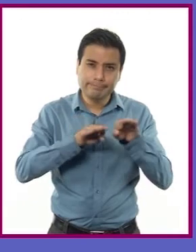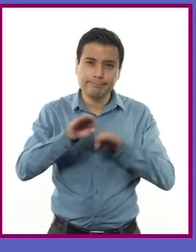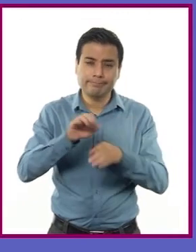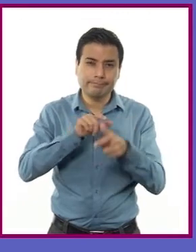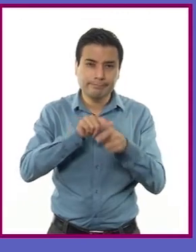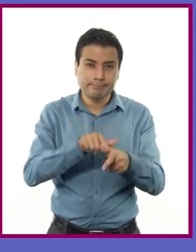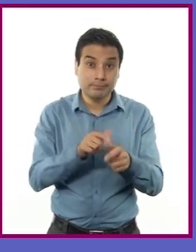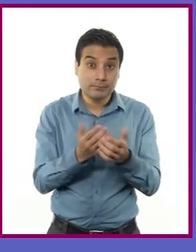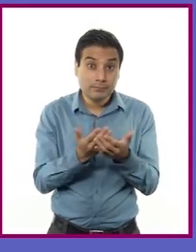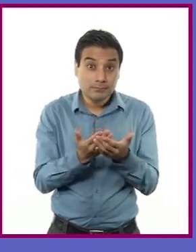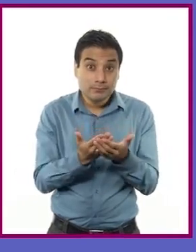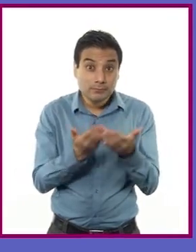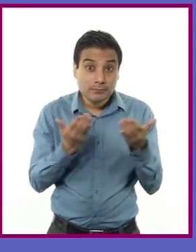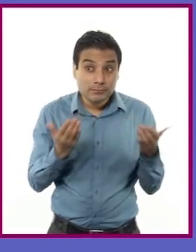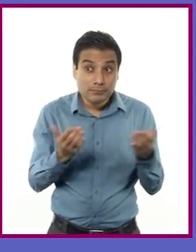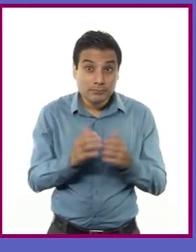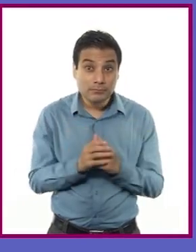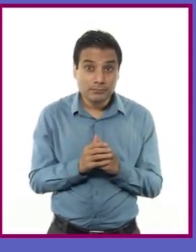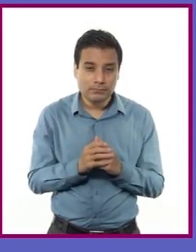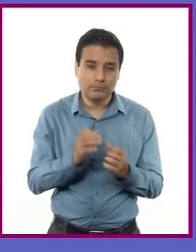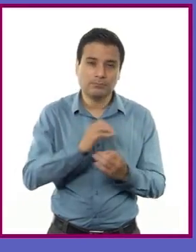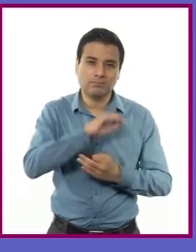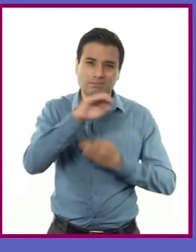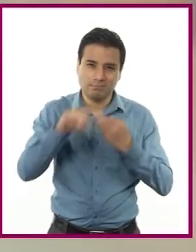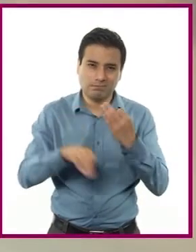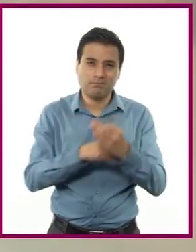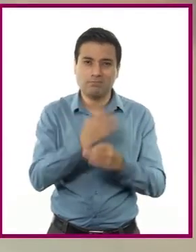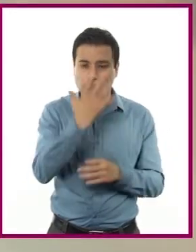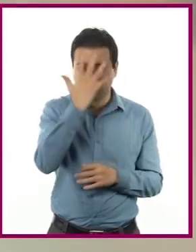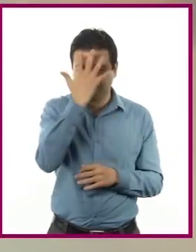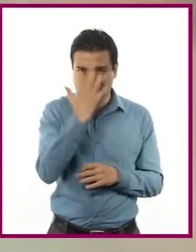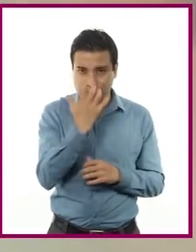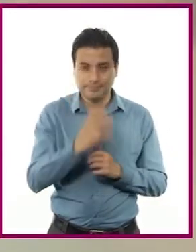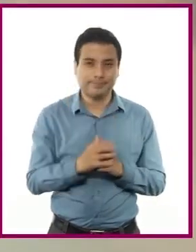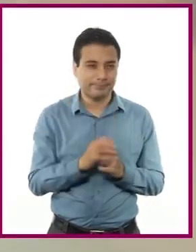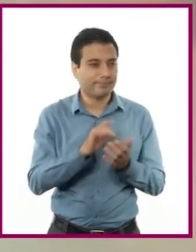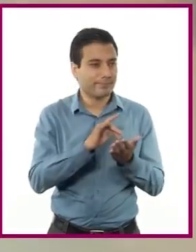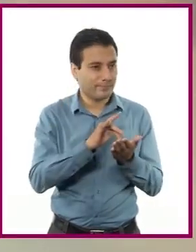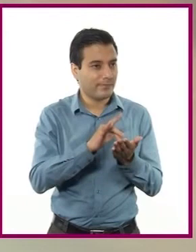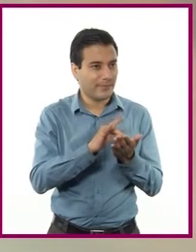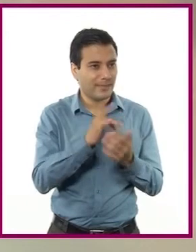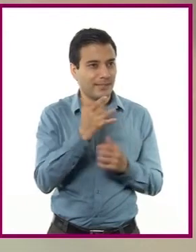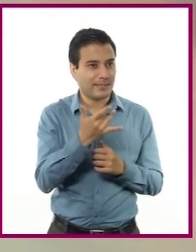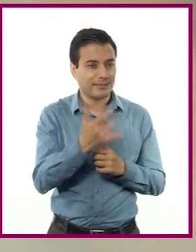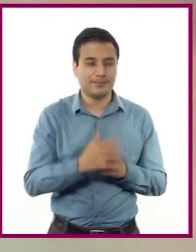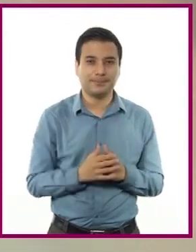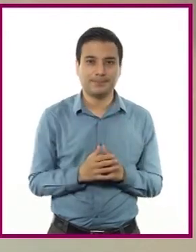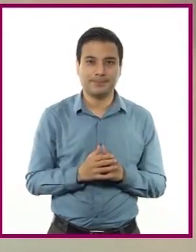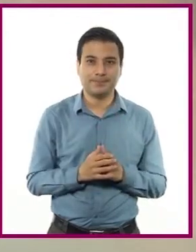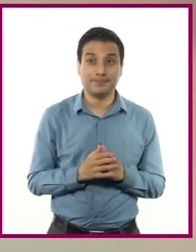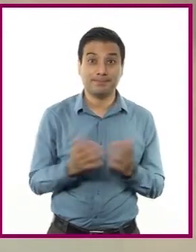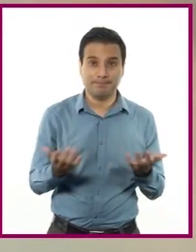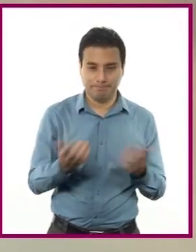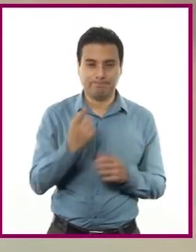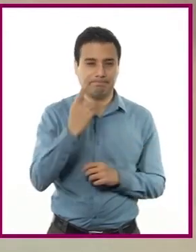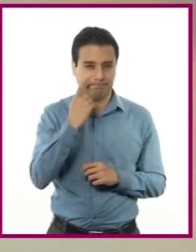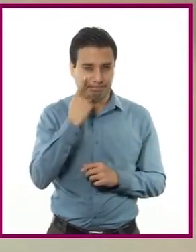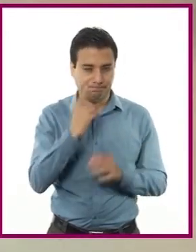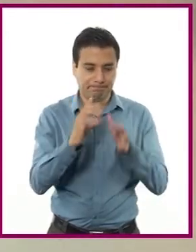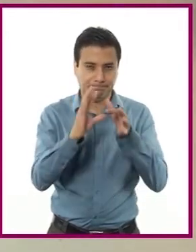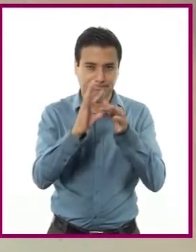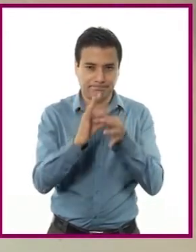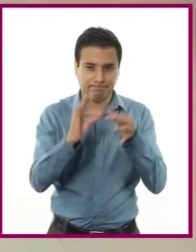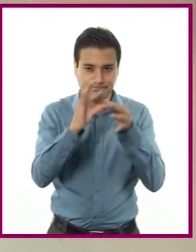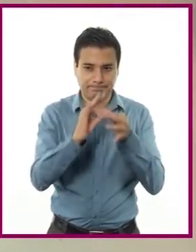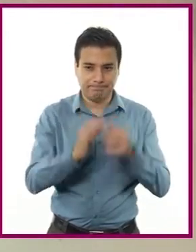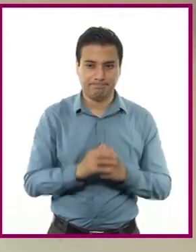Pero ahora todo era tristeza. Muchas gracias, Elena. Hay que aclarar, alumnas y